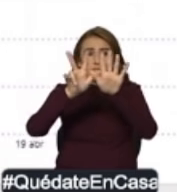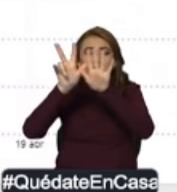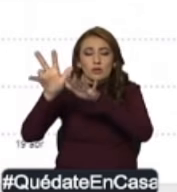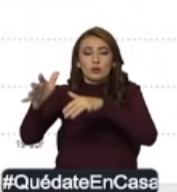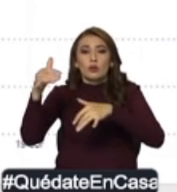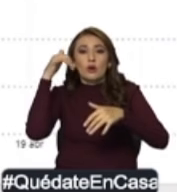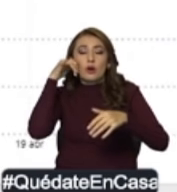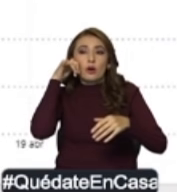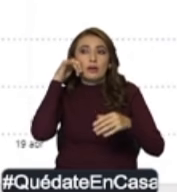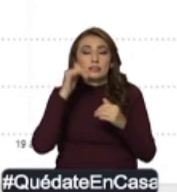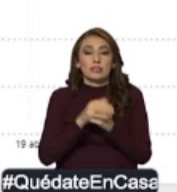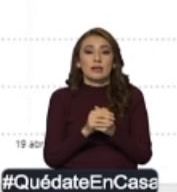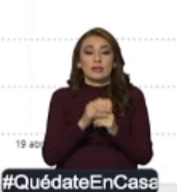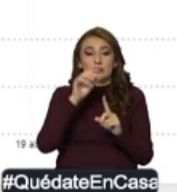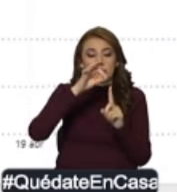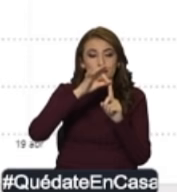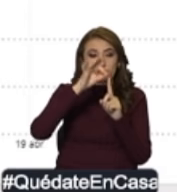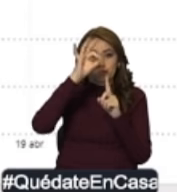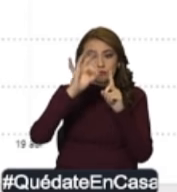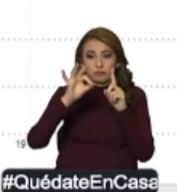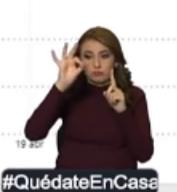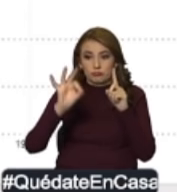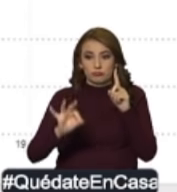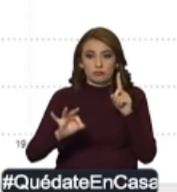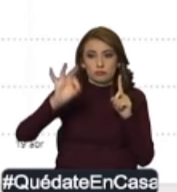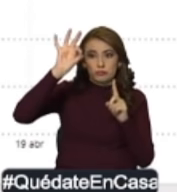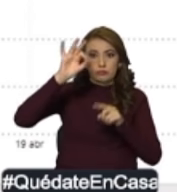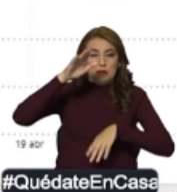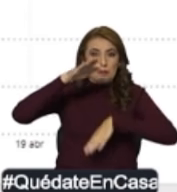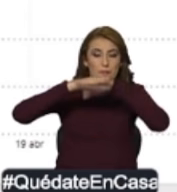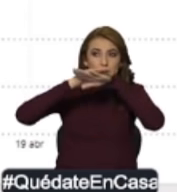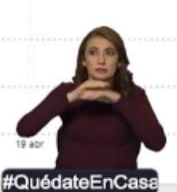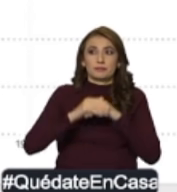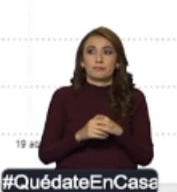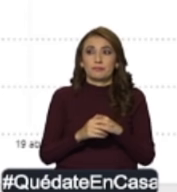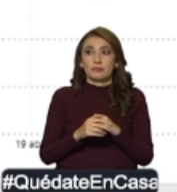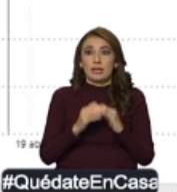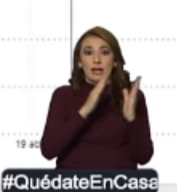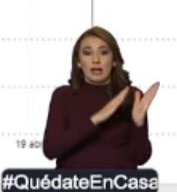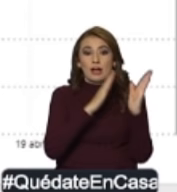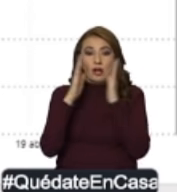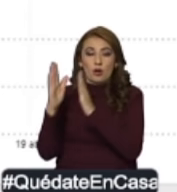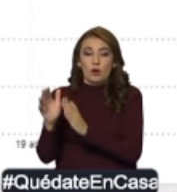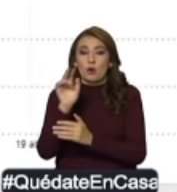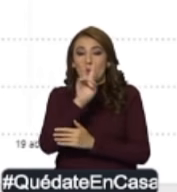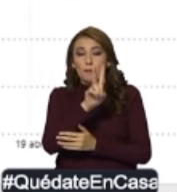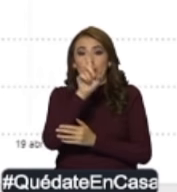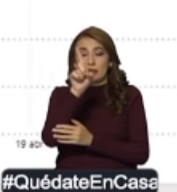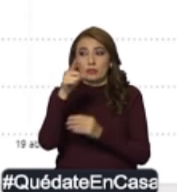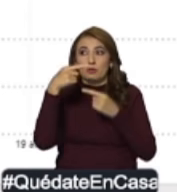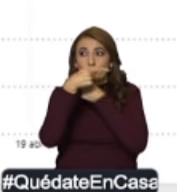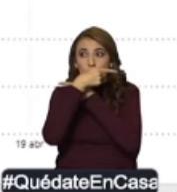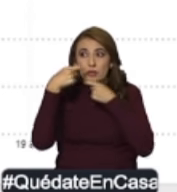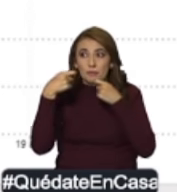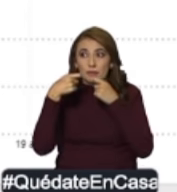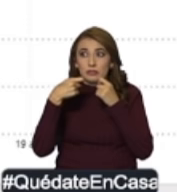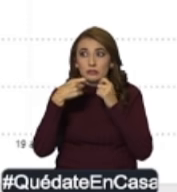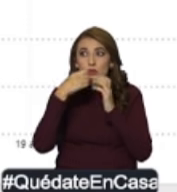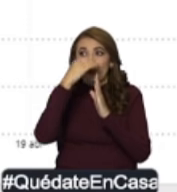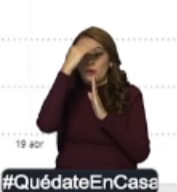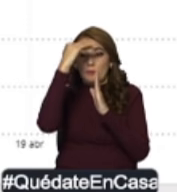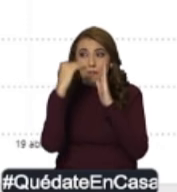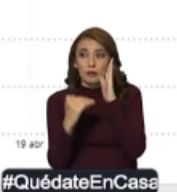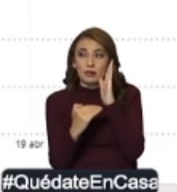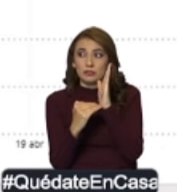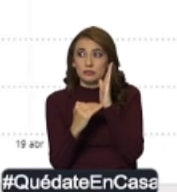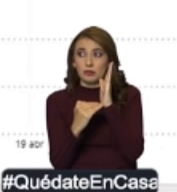significa un 175% de aumento. Y comparado el 21 de marzo frente al 28 de abril, que es la